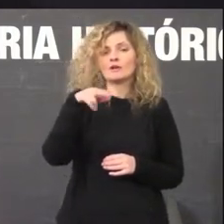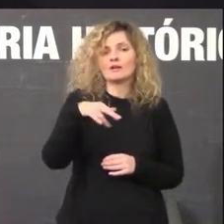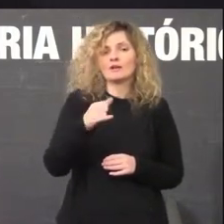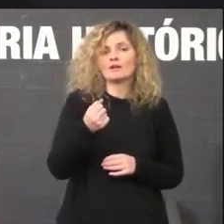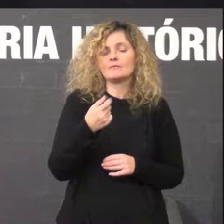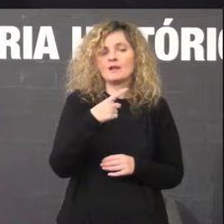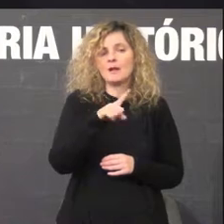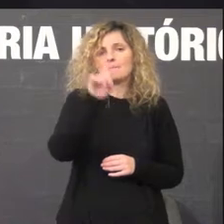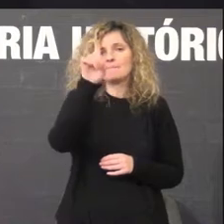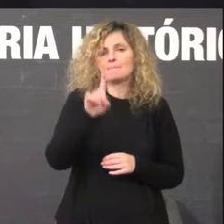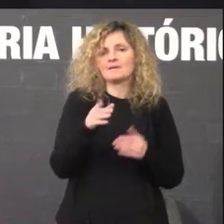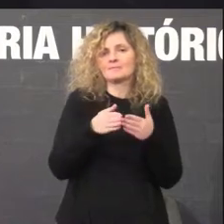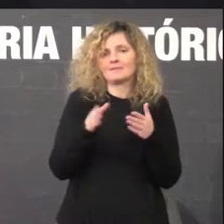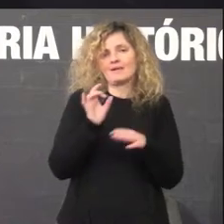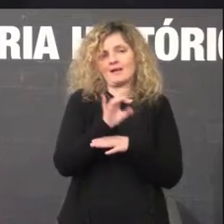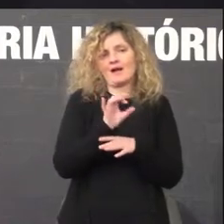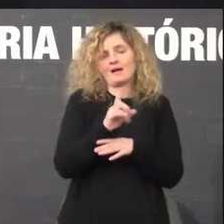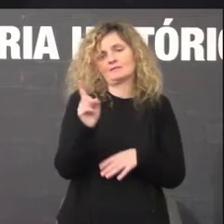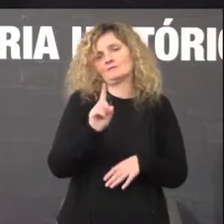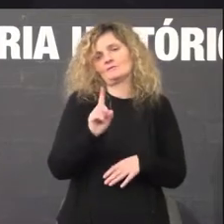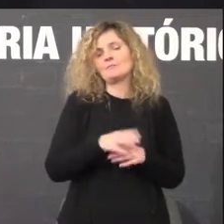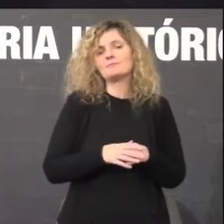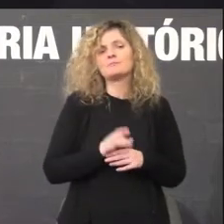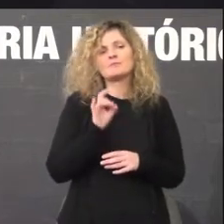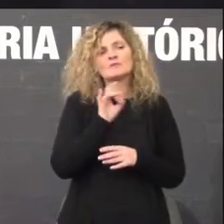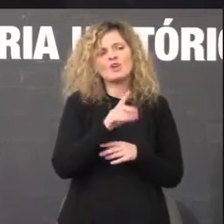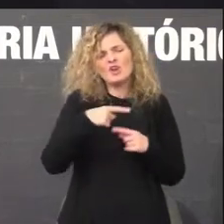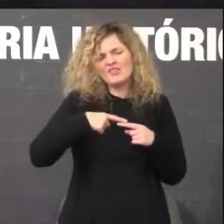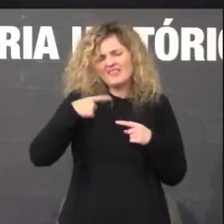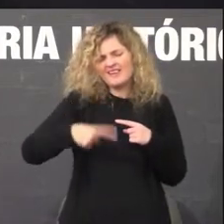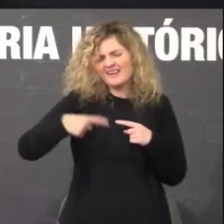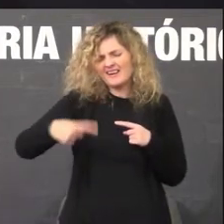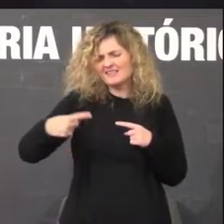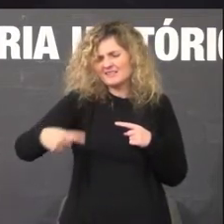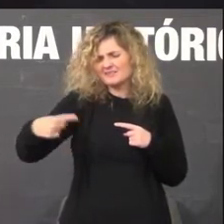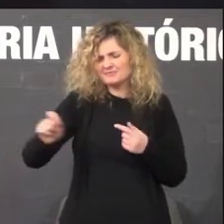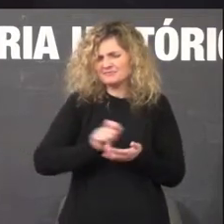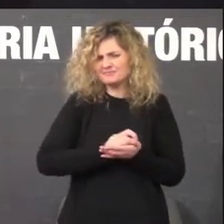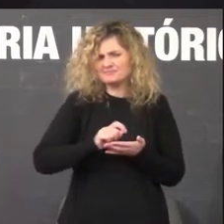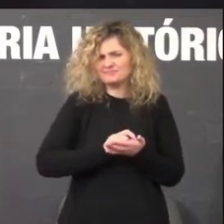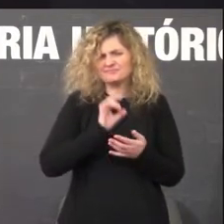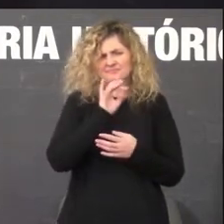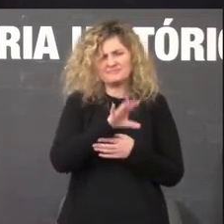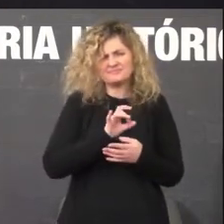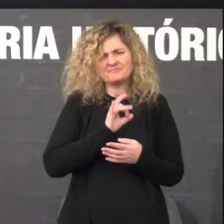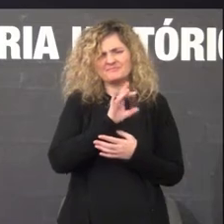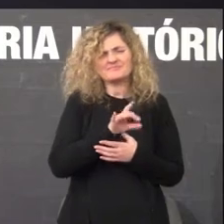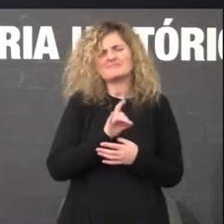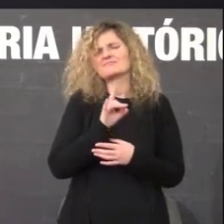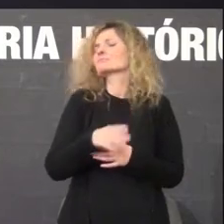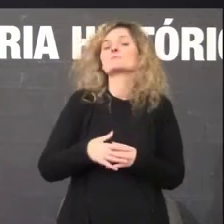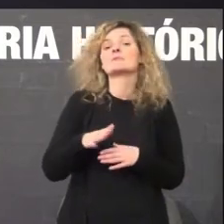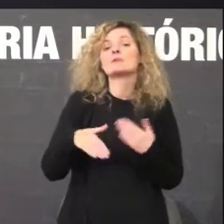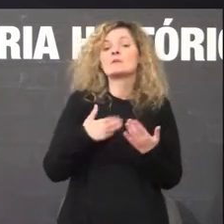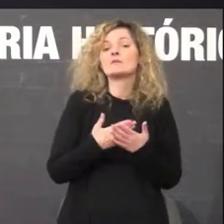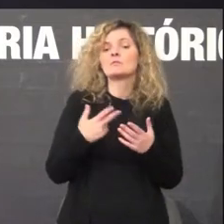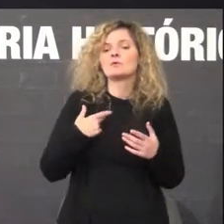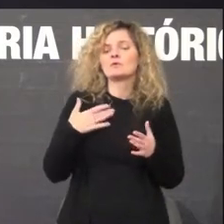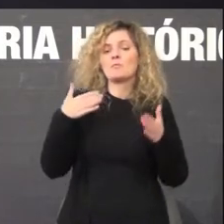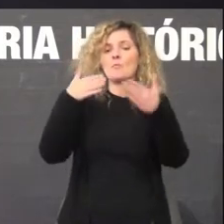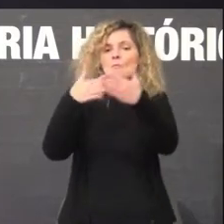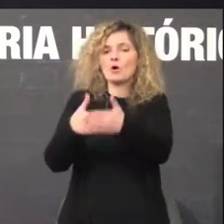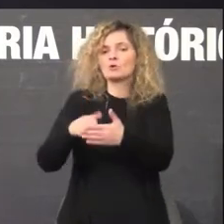de que no es la primera a la que le manda cartas, ¿no? Y le mandaba cartas todos los días, le escribía una carta y otra carta y otra carta. Cuando llega al siguiente